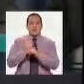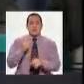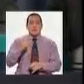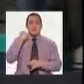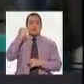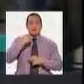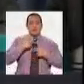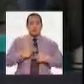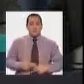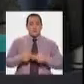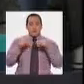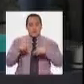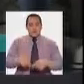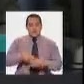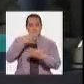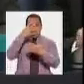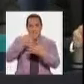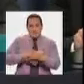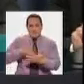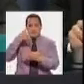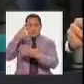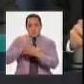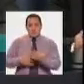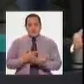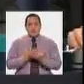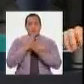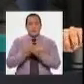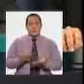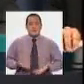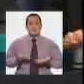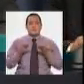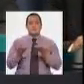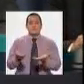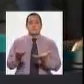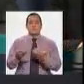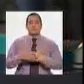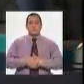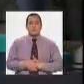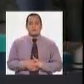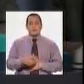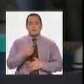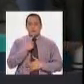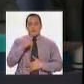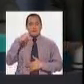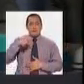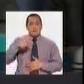Humanos, esos peritajes y esas pruebas obtenidas fueron